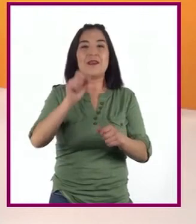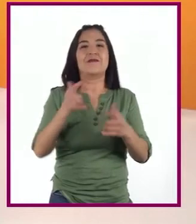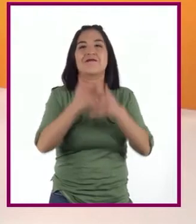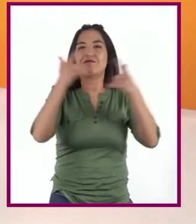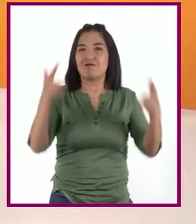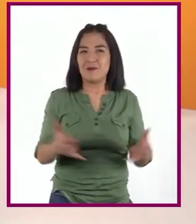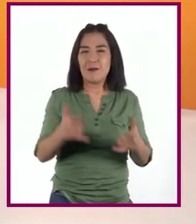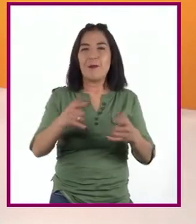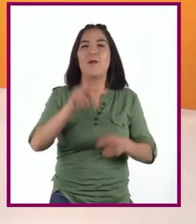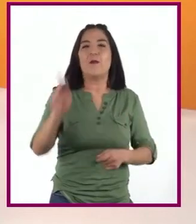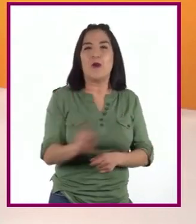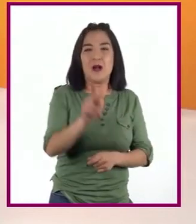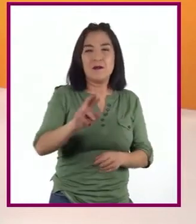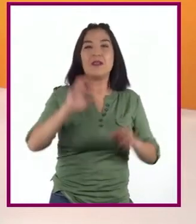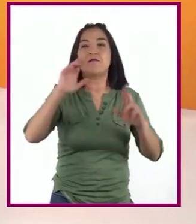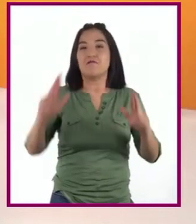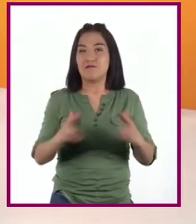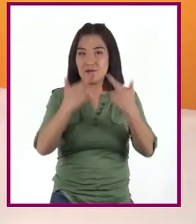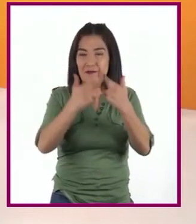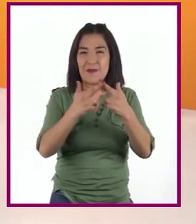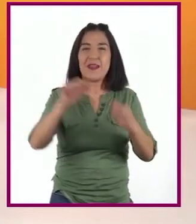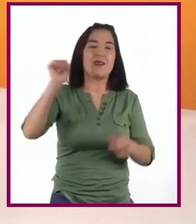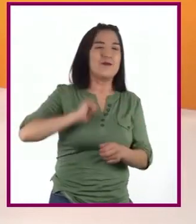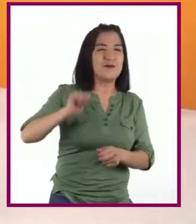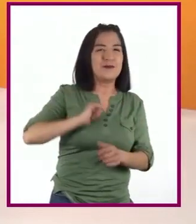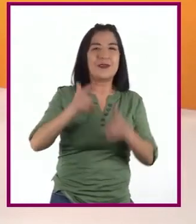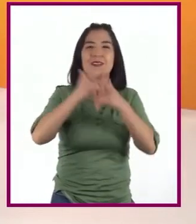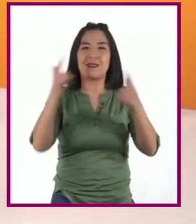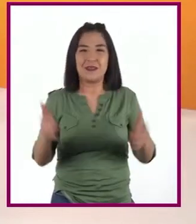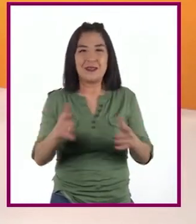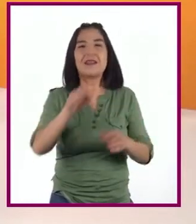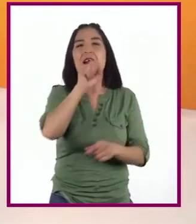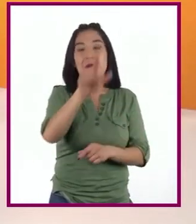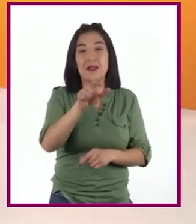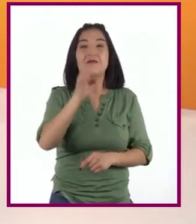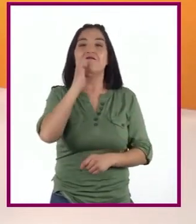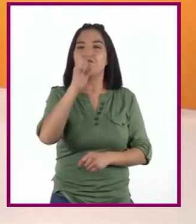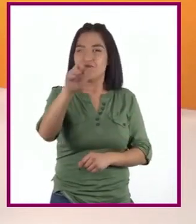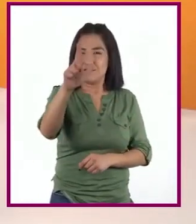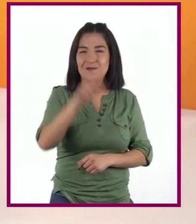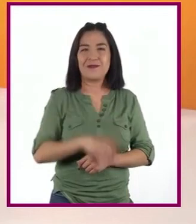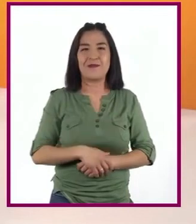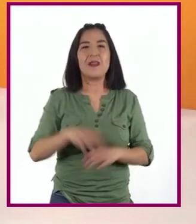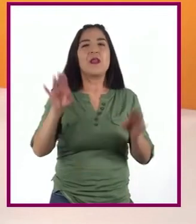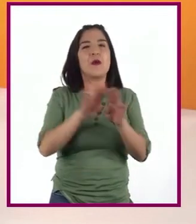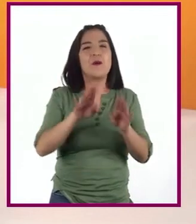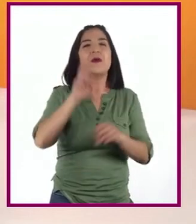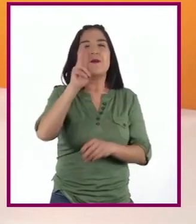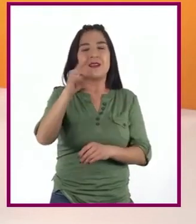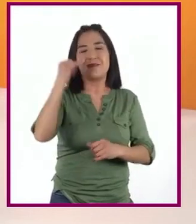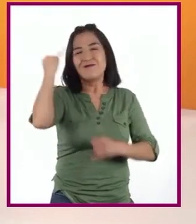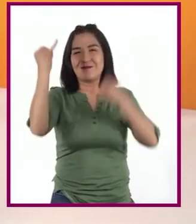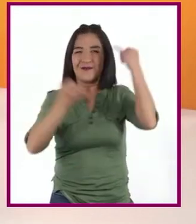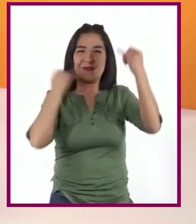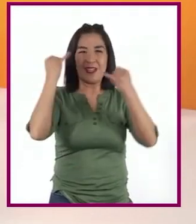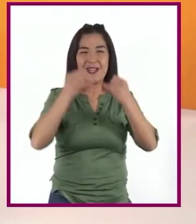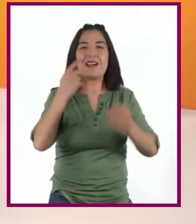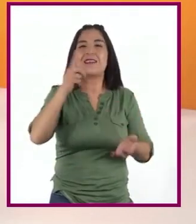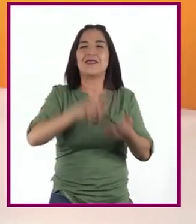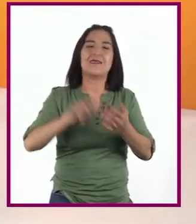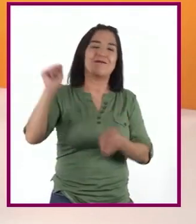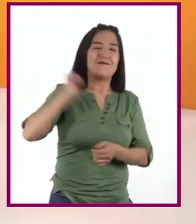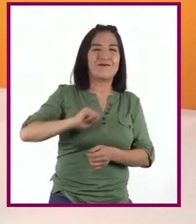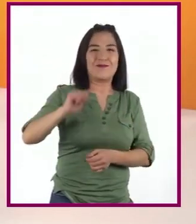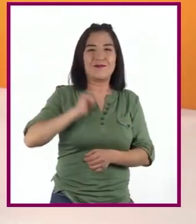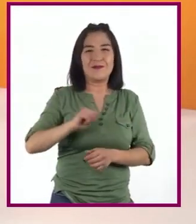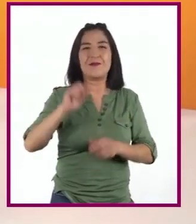pueblo, la religión, las mitologías y la espiritualidad, el imaginario fantástico medieval,